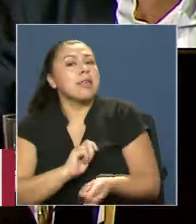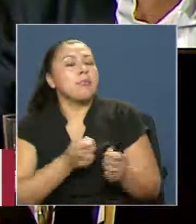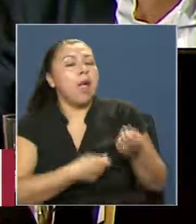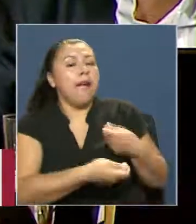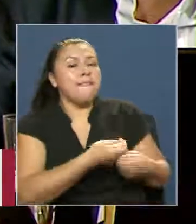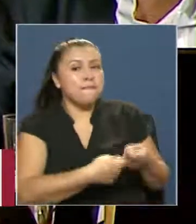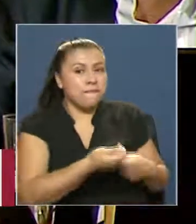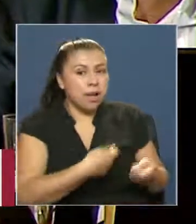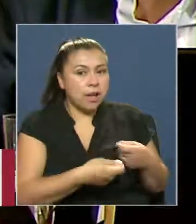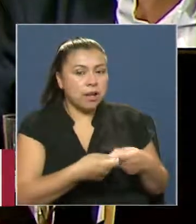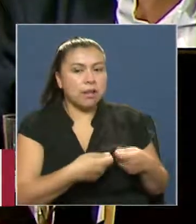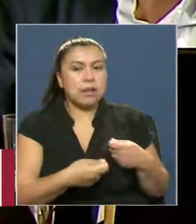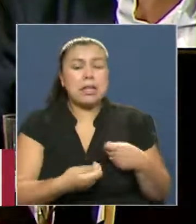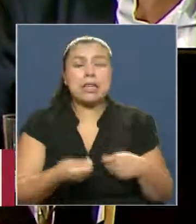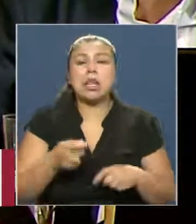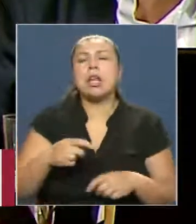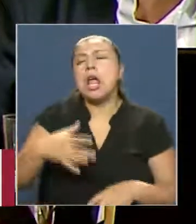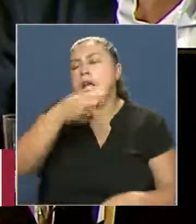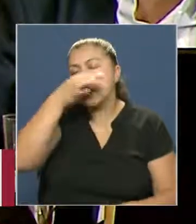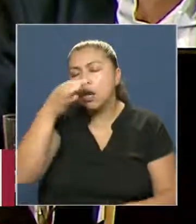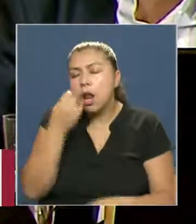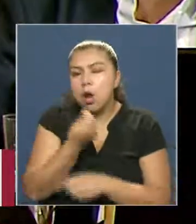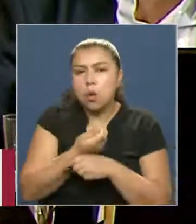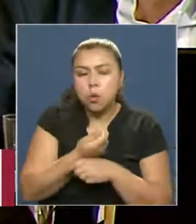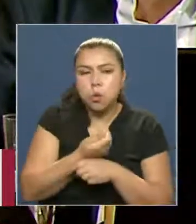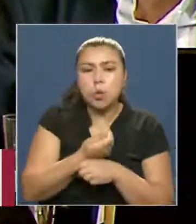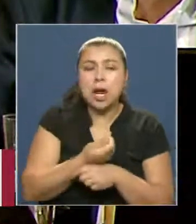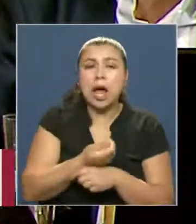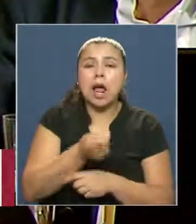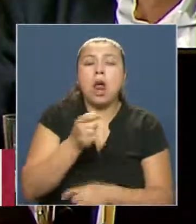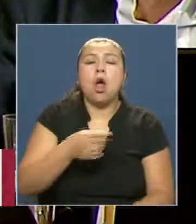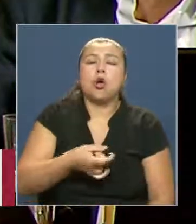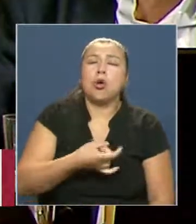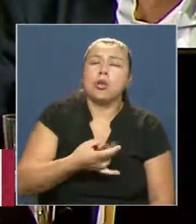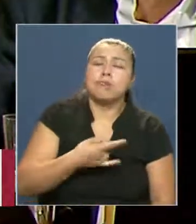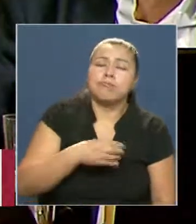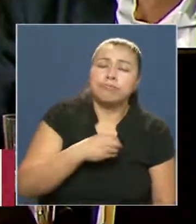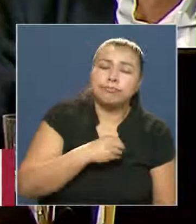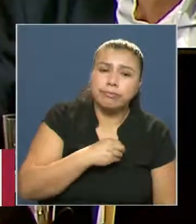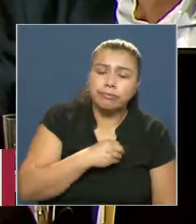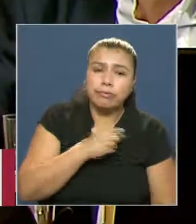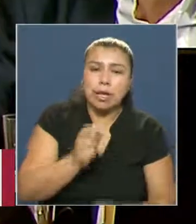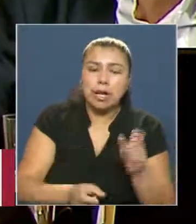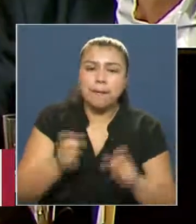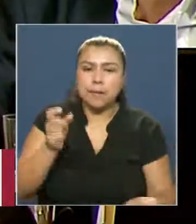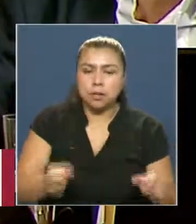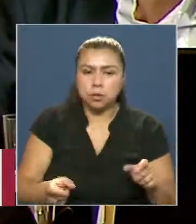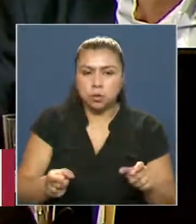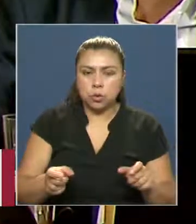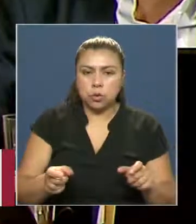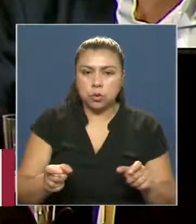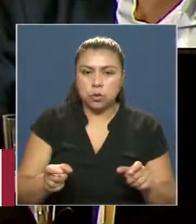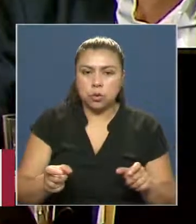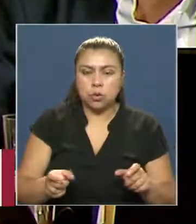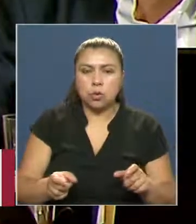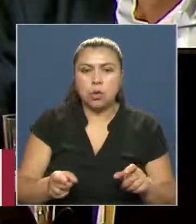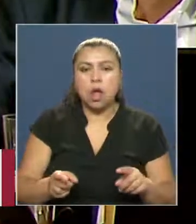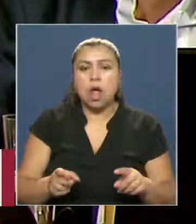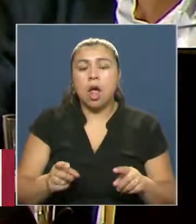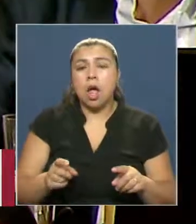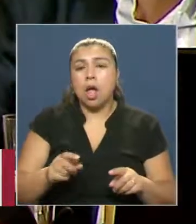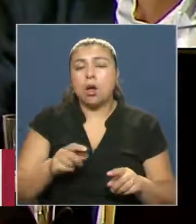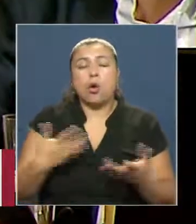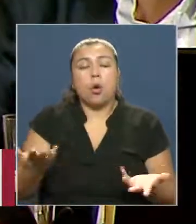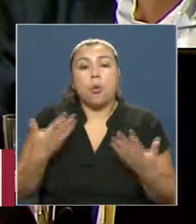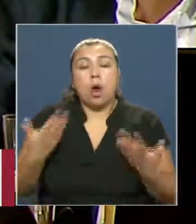lucrar con el dolor de muchas personas o con el pavor o con la alarma pública, que algo como que una pandemia, que